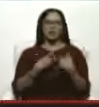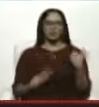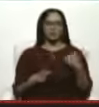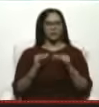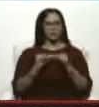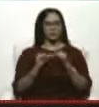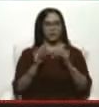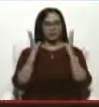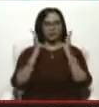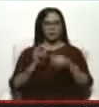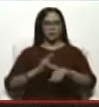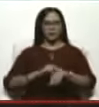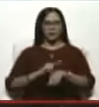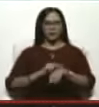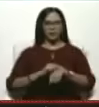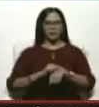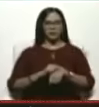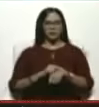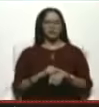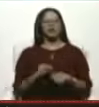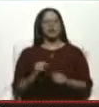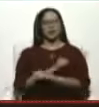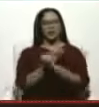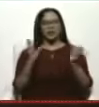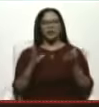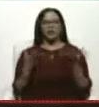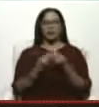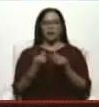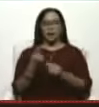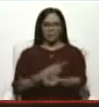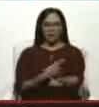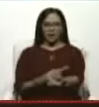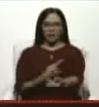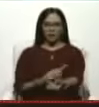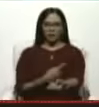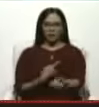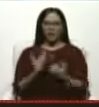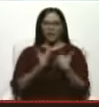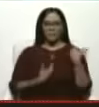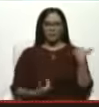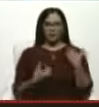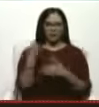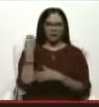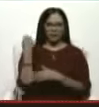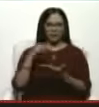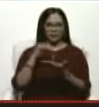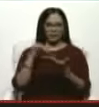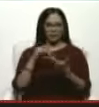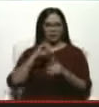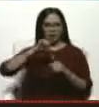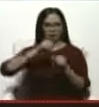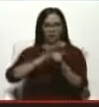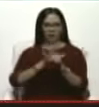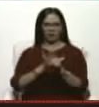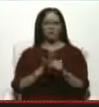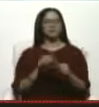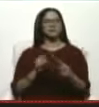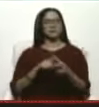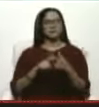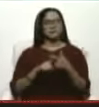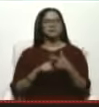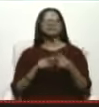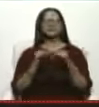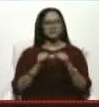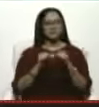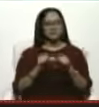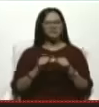recibiendo atención médica y obviamente en compañía de su hermano, el presidente del Parlamento, Jorge Rodríguez. En todo caso, vamos a